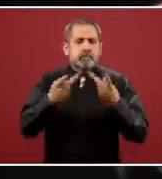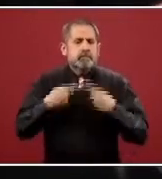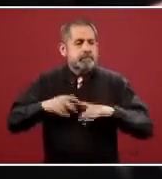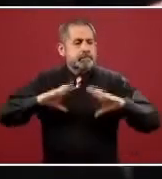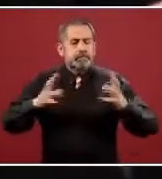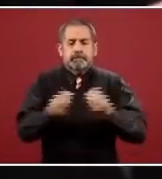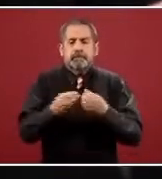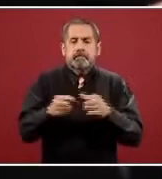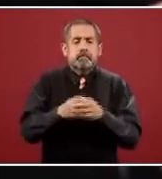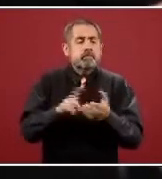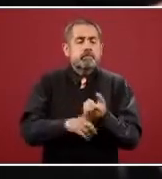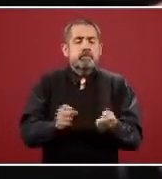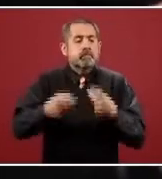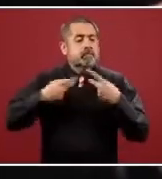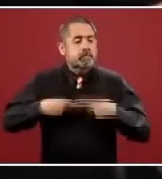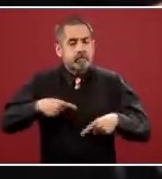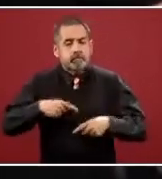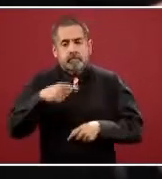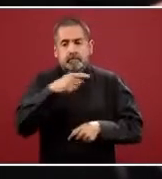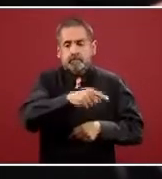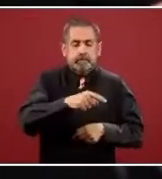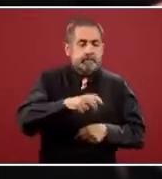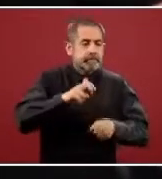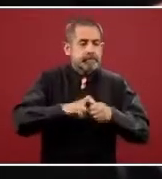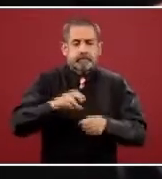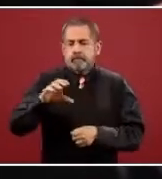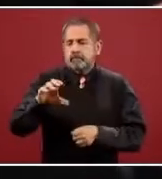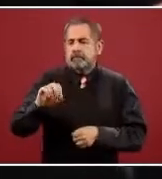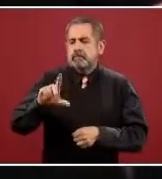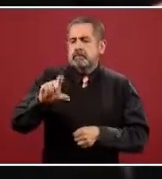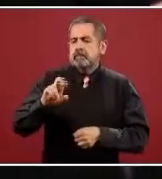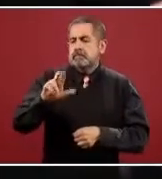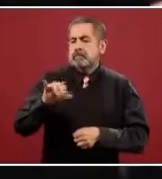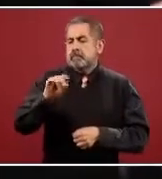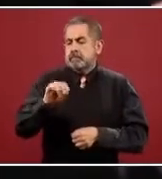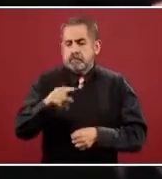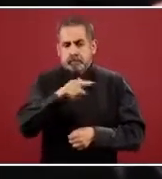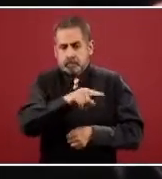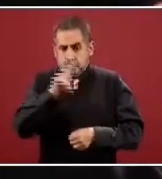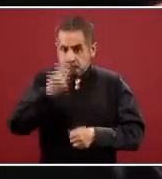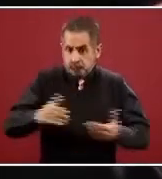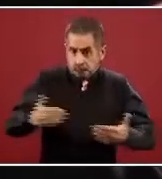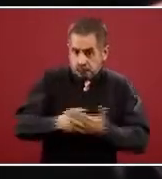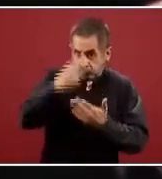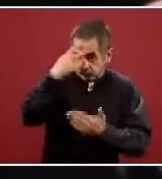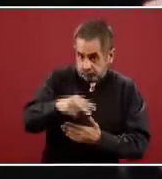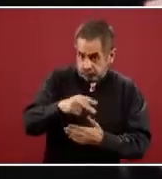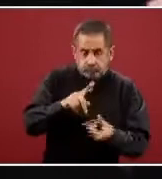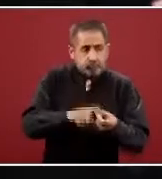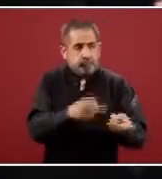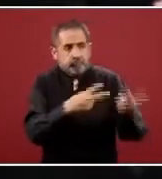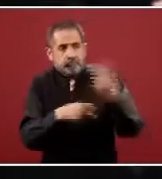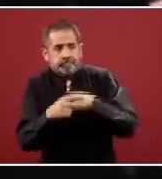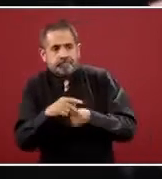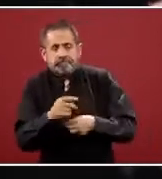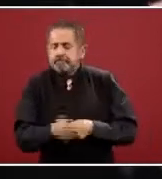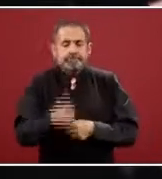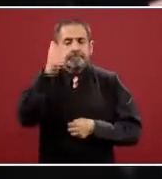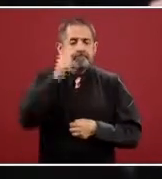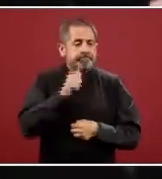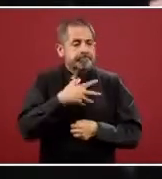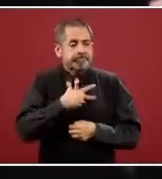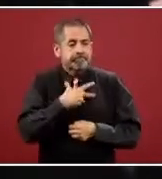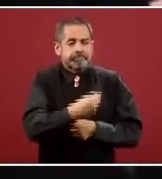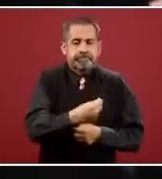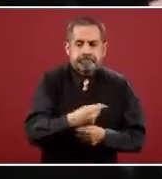las personas que se contagiaron en Vail, Colorado, son mexicanos y ya saben la ruta de dónde fue el primer